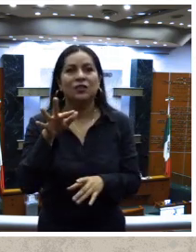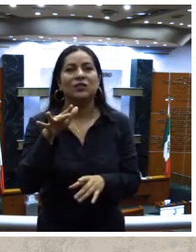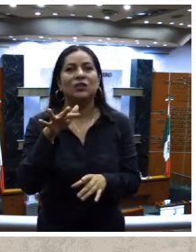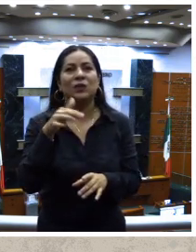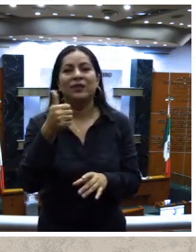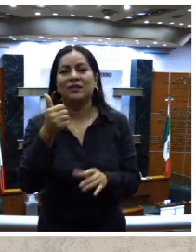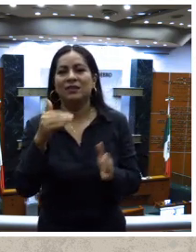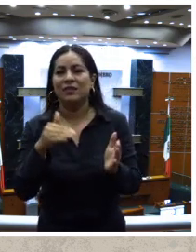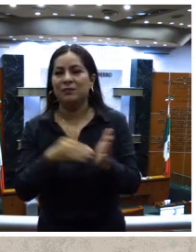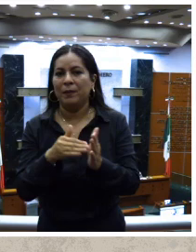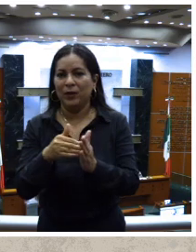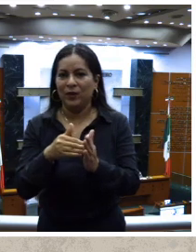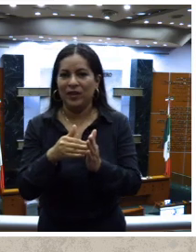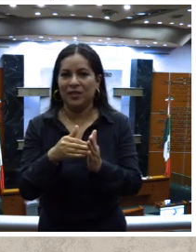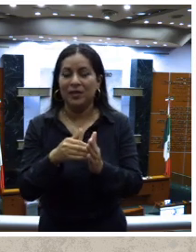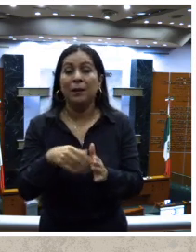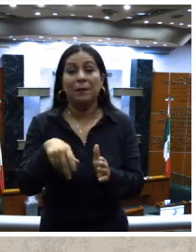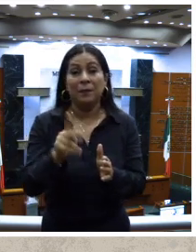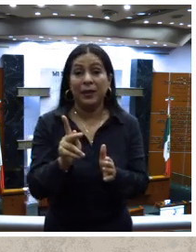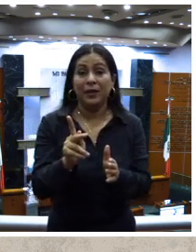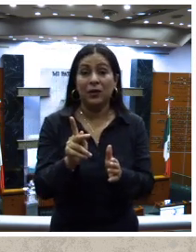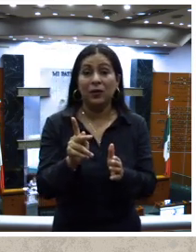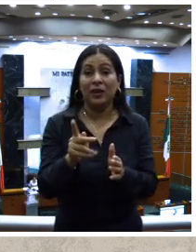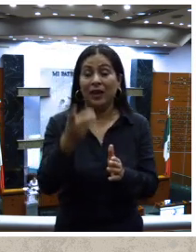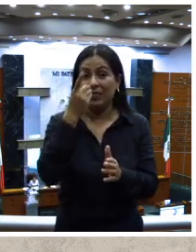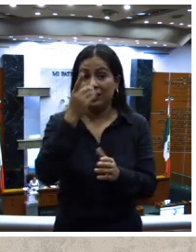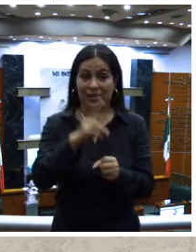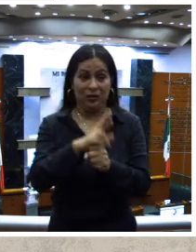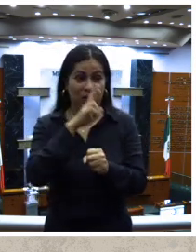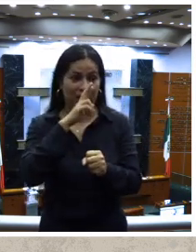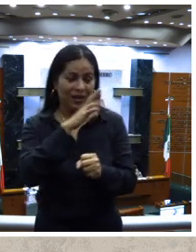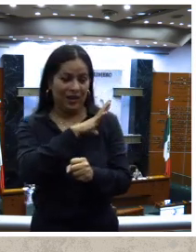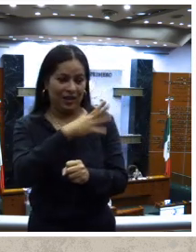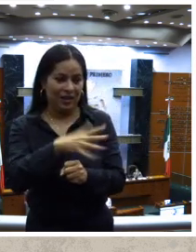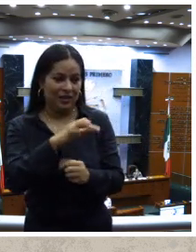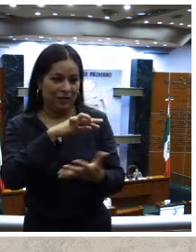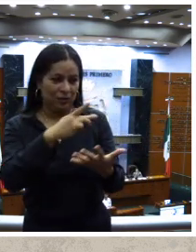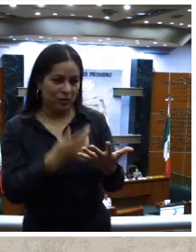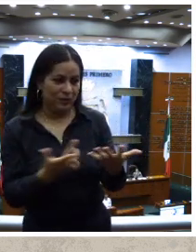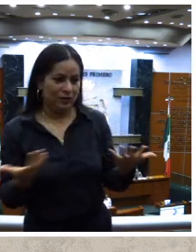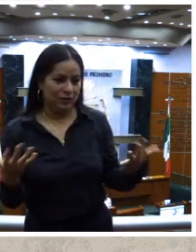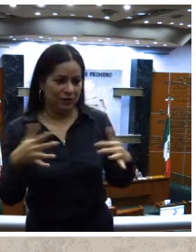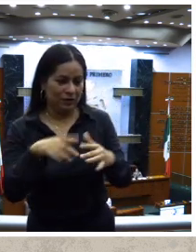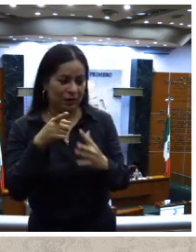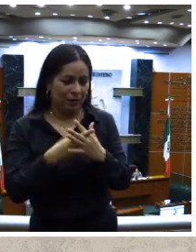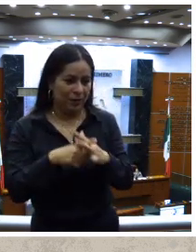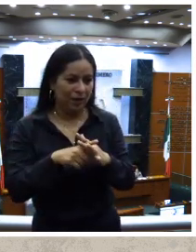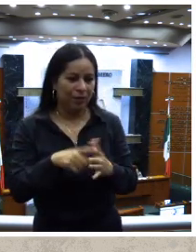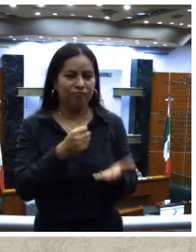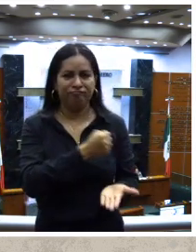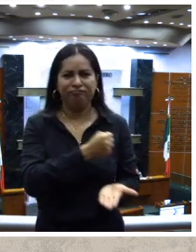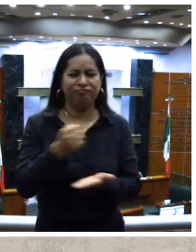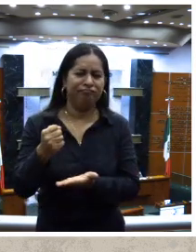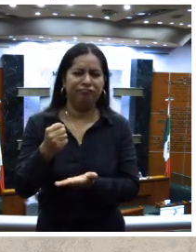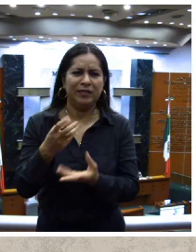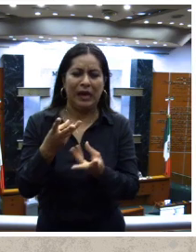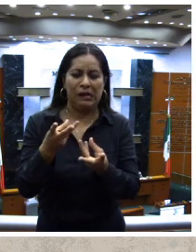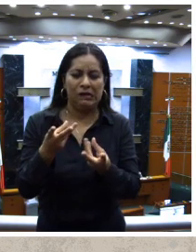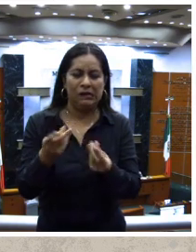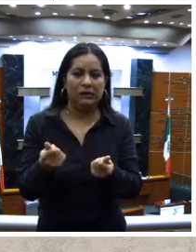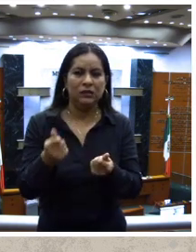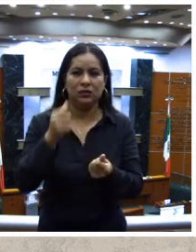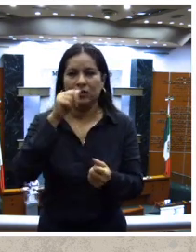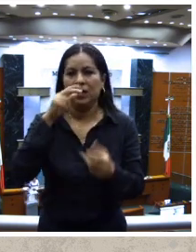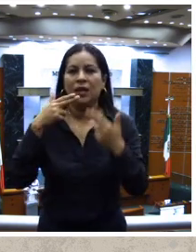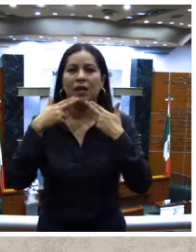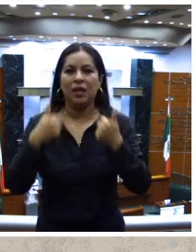mil millones de pesos. Pero la directora general de Programación, Integración Presupuestaria y Seguimiento al Gasto de la Secretaría